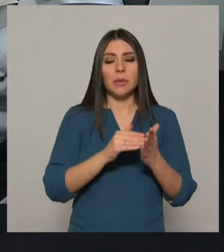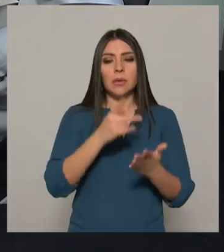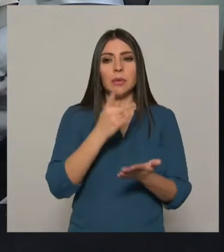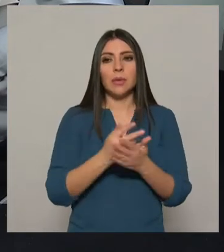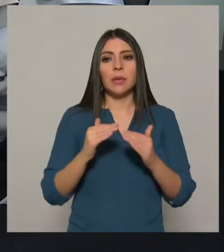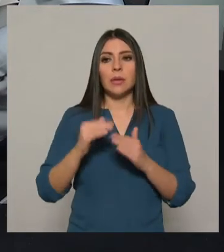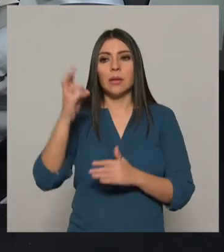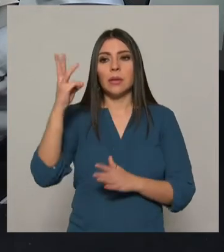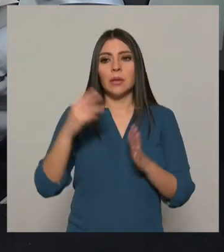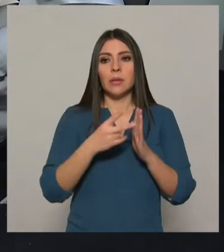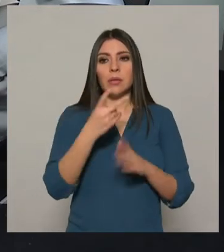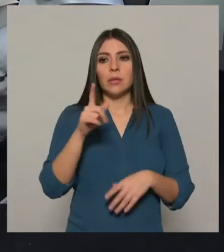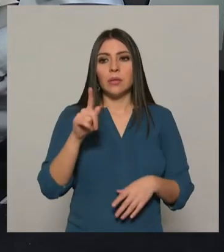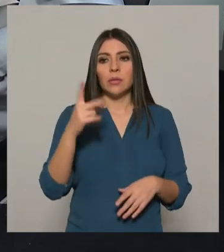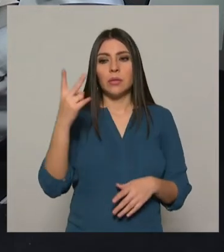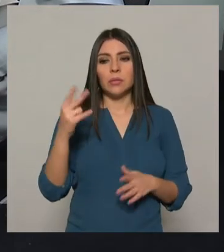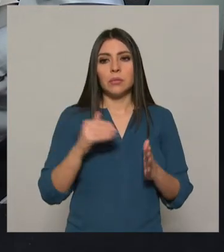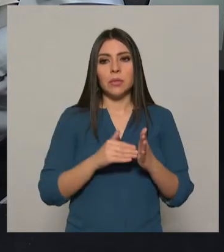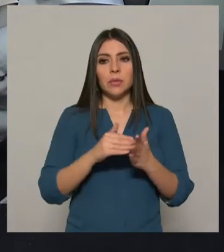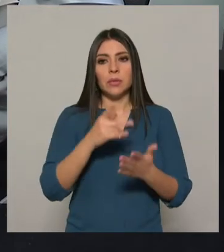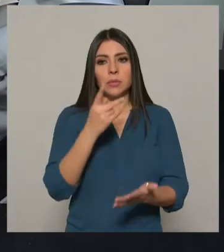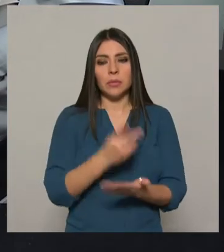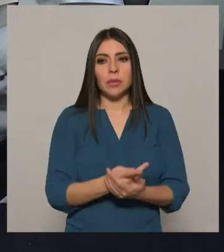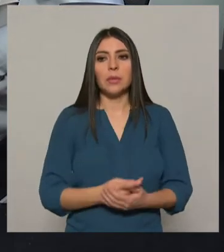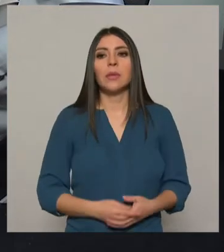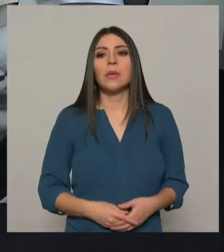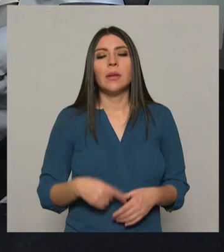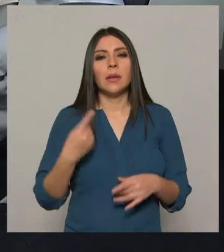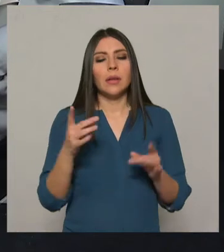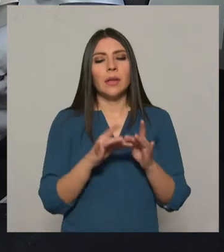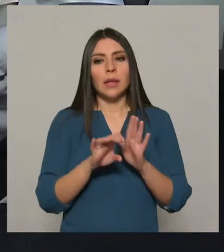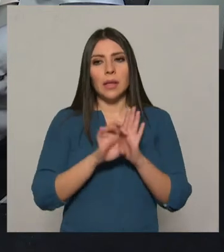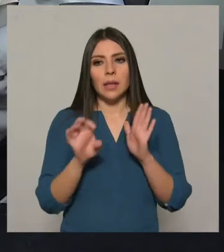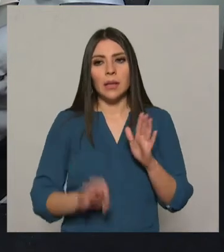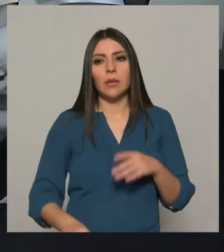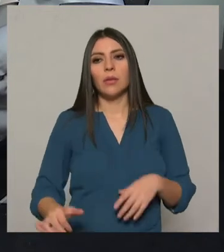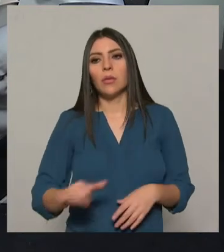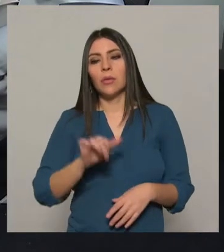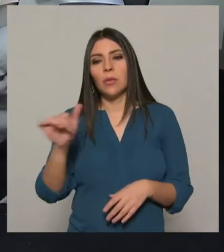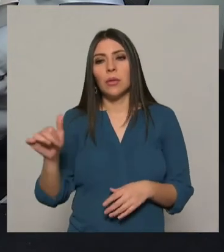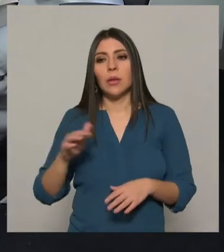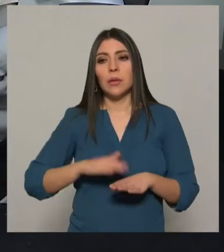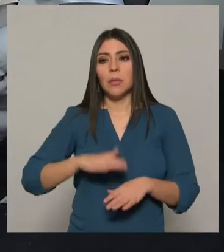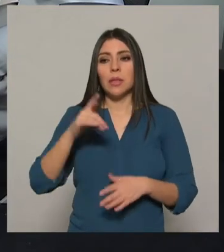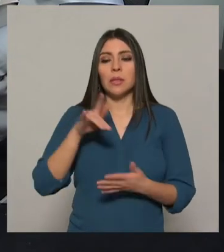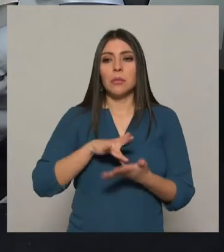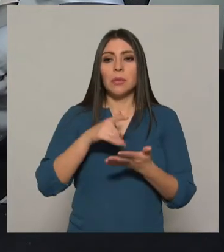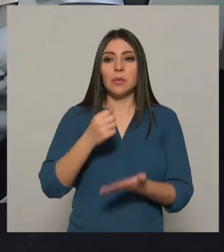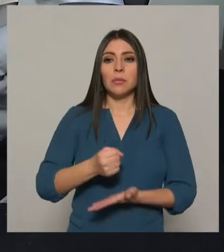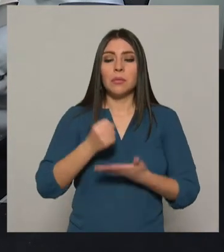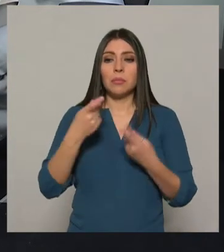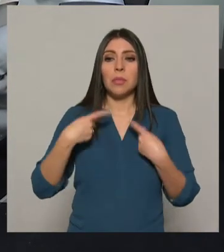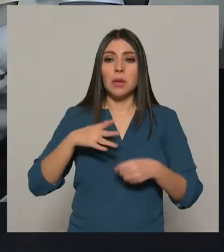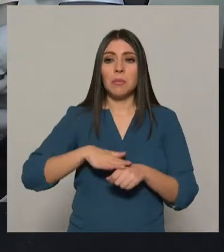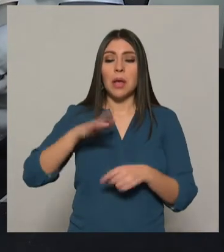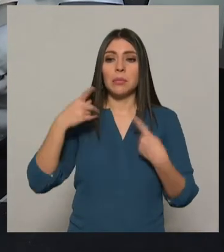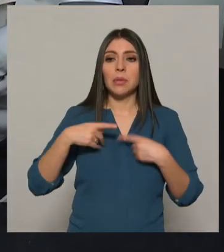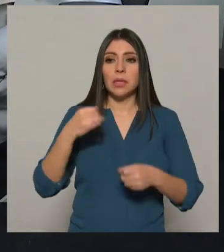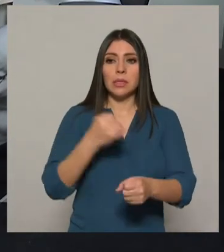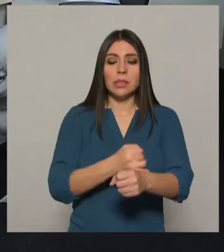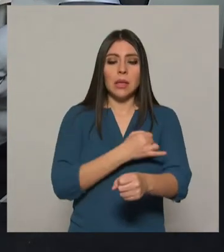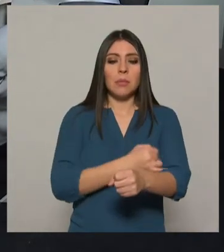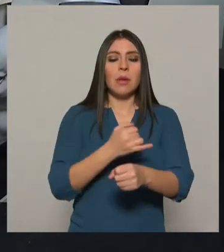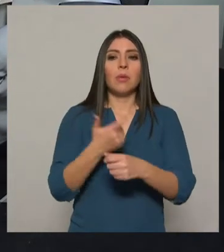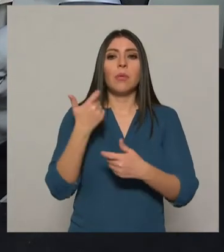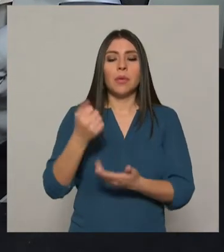pesos a 3.272 millones de pesos. Solo por poner un ejemplo, las alcaldías con mayor densidad de población, Iztapalapa, ¿cómo va a quedar el